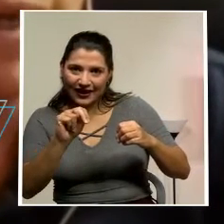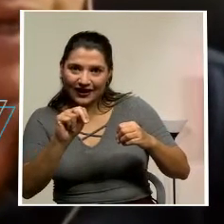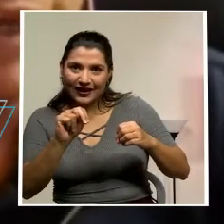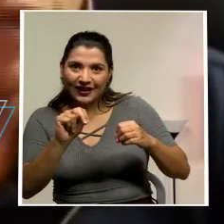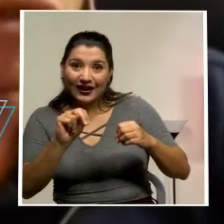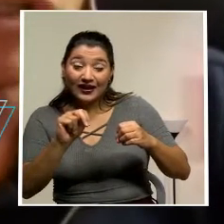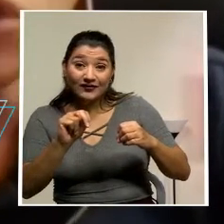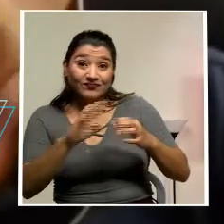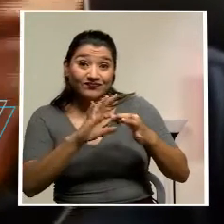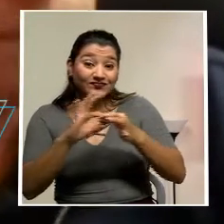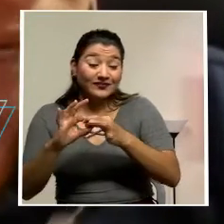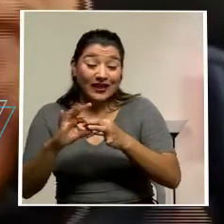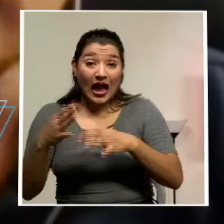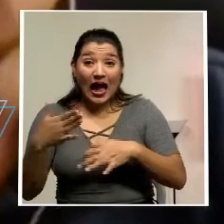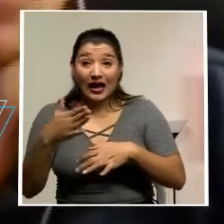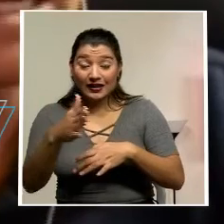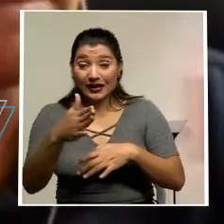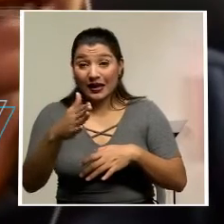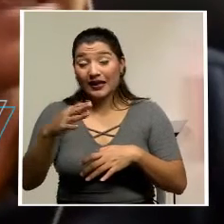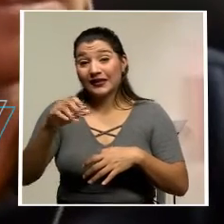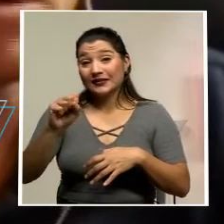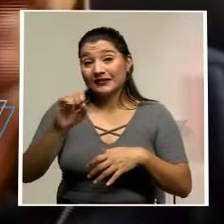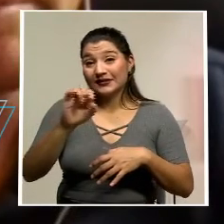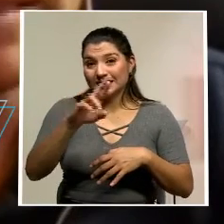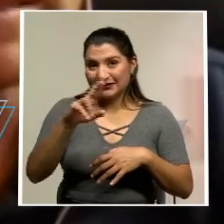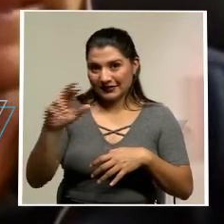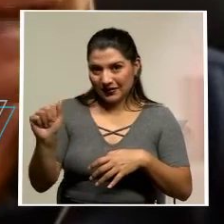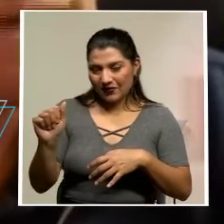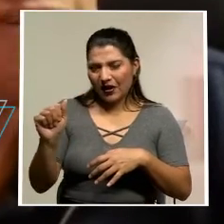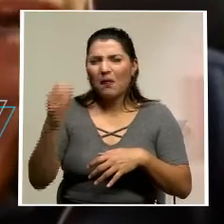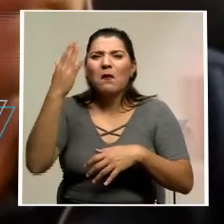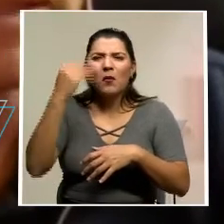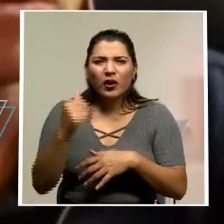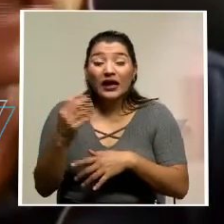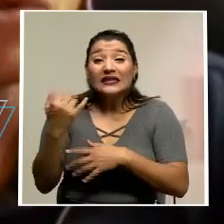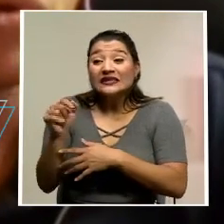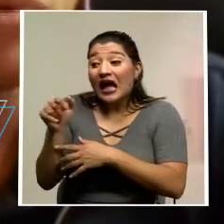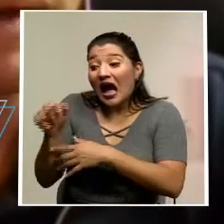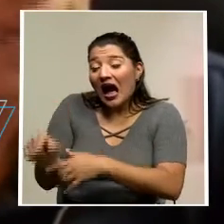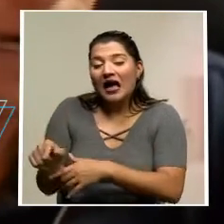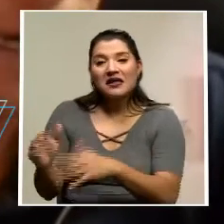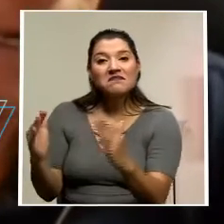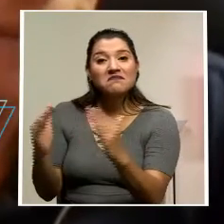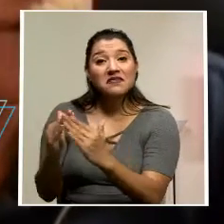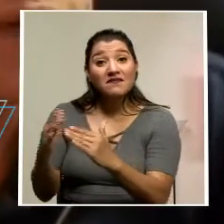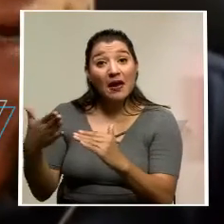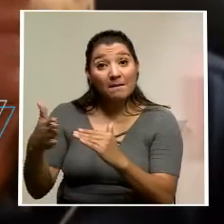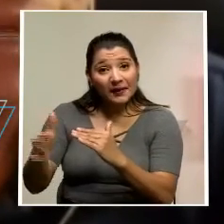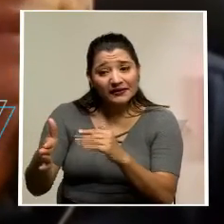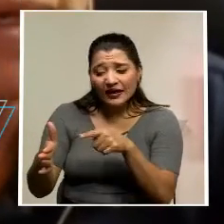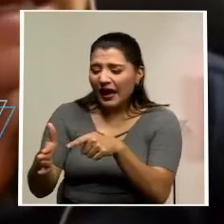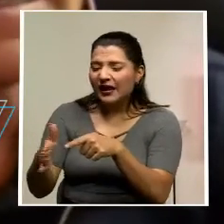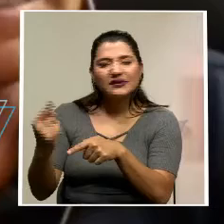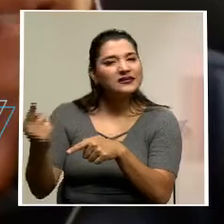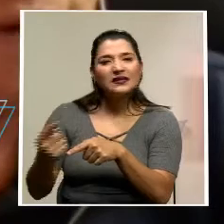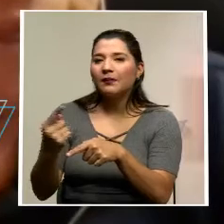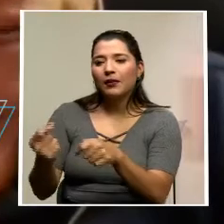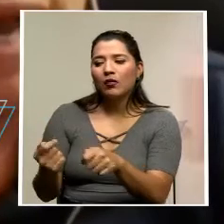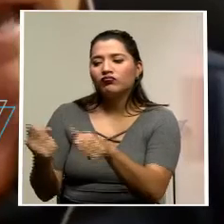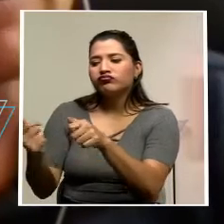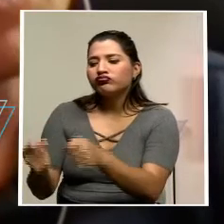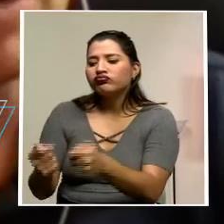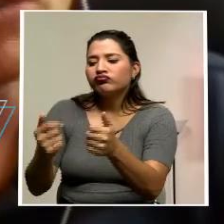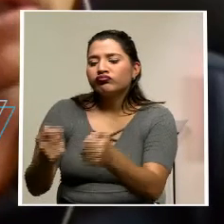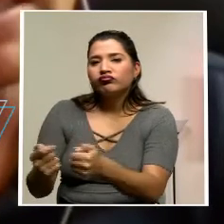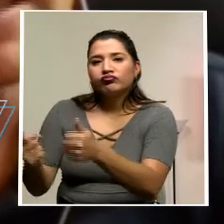animal. Entonces, los peces, los animales normalmente dejan fragmentos de su material genético en el ambiente y a través de